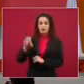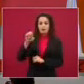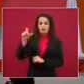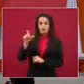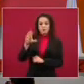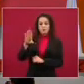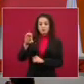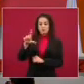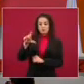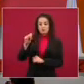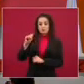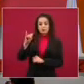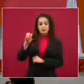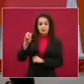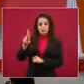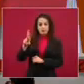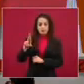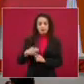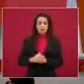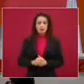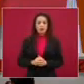Excelsior.